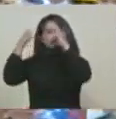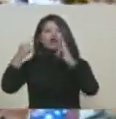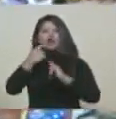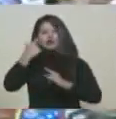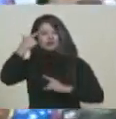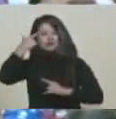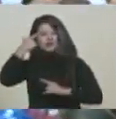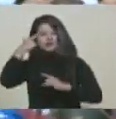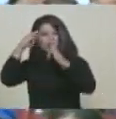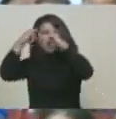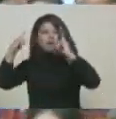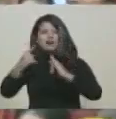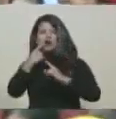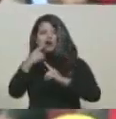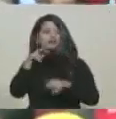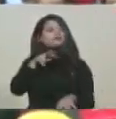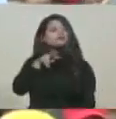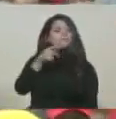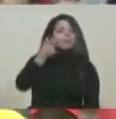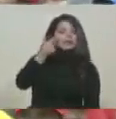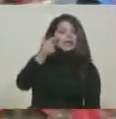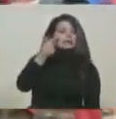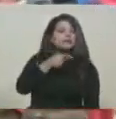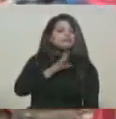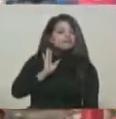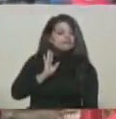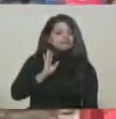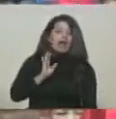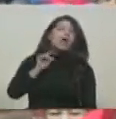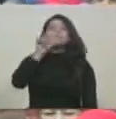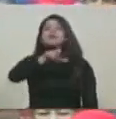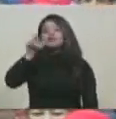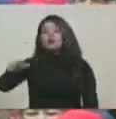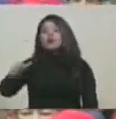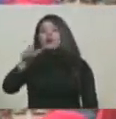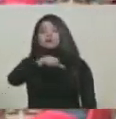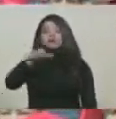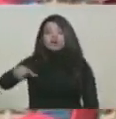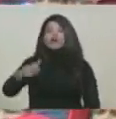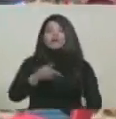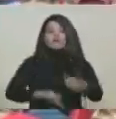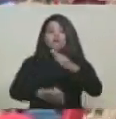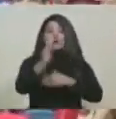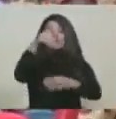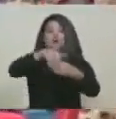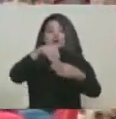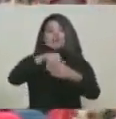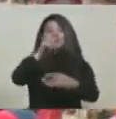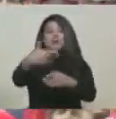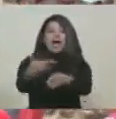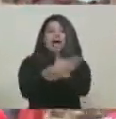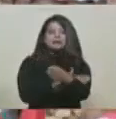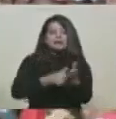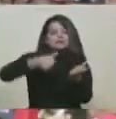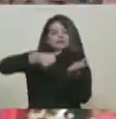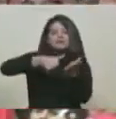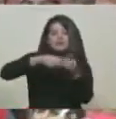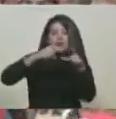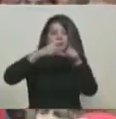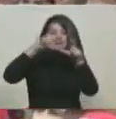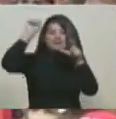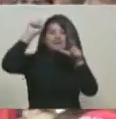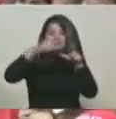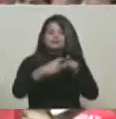al lado. Cada persona que vaya a votar debe ser chequeado con el carnet de la patria. Para nosotros